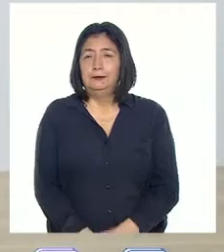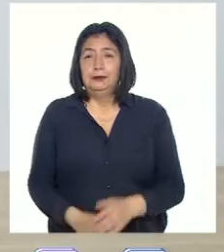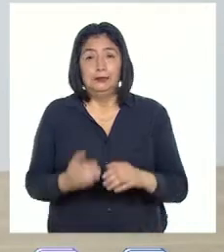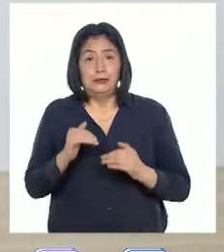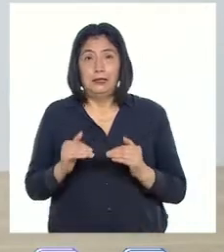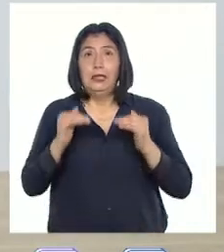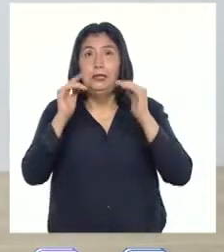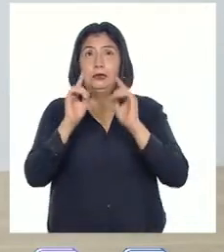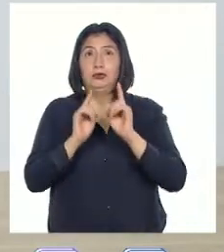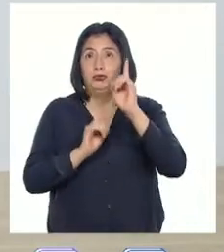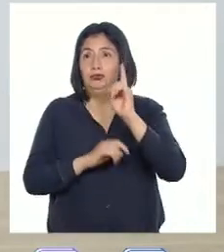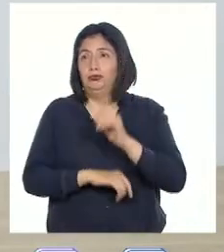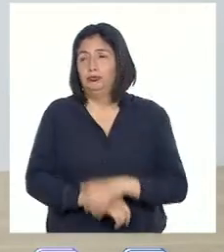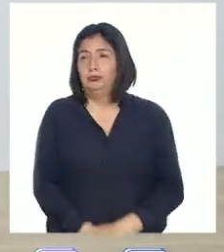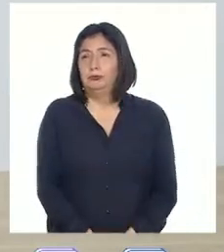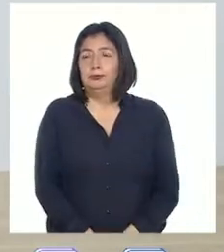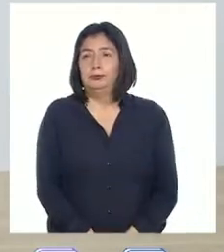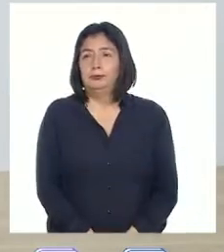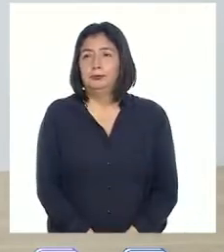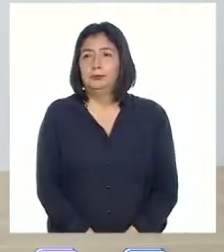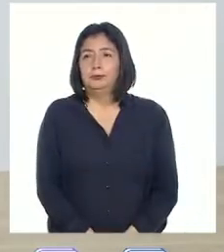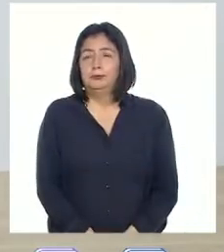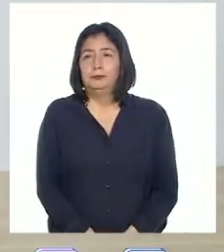Y alto.